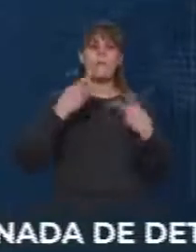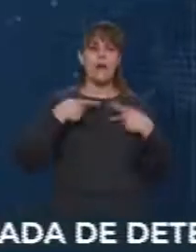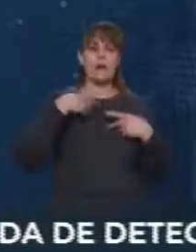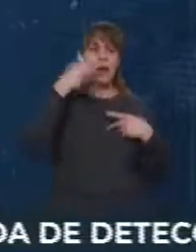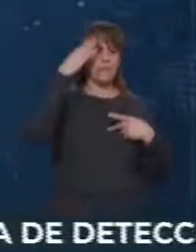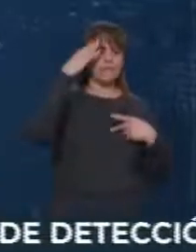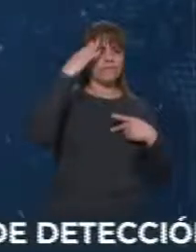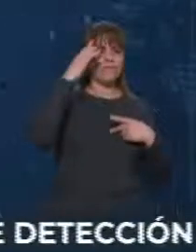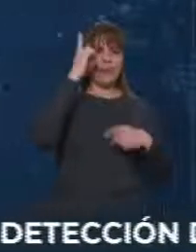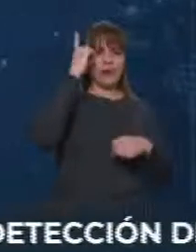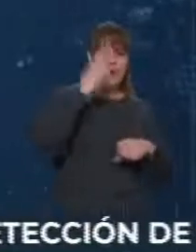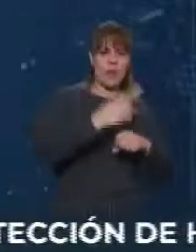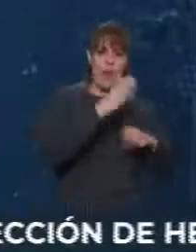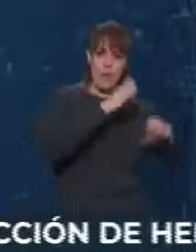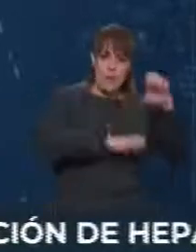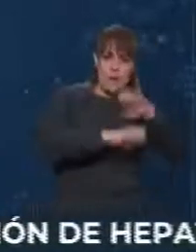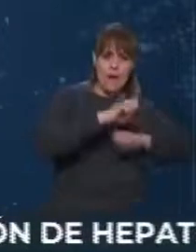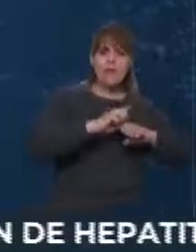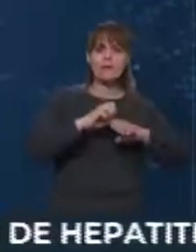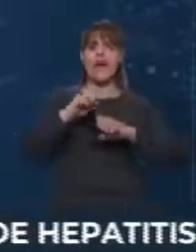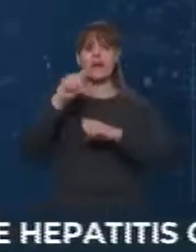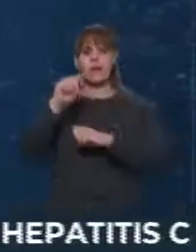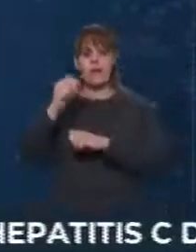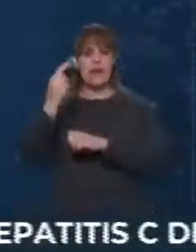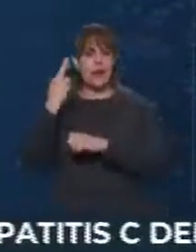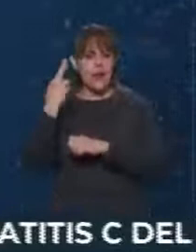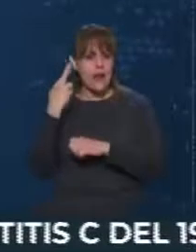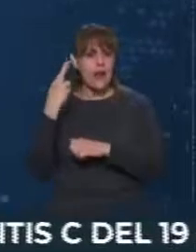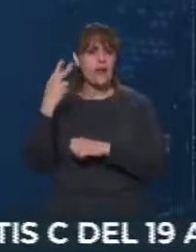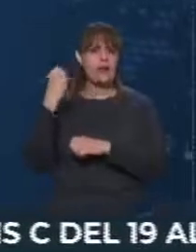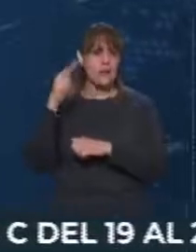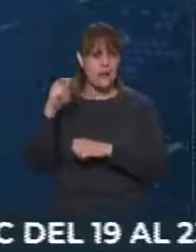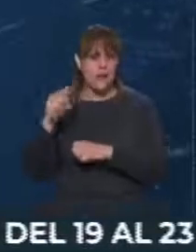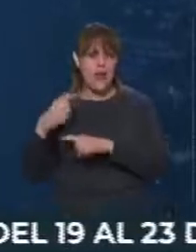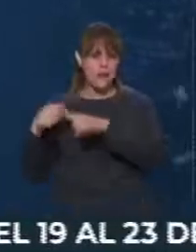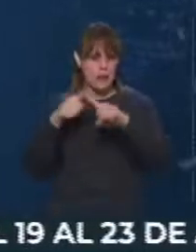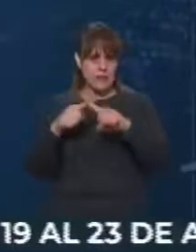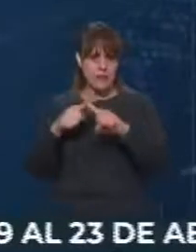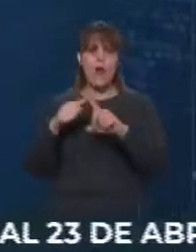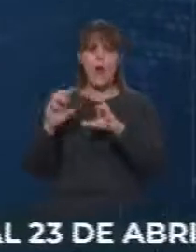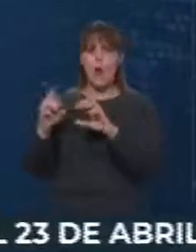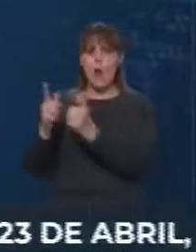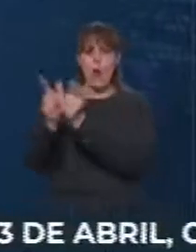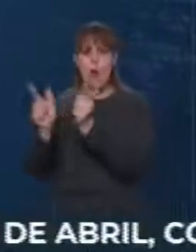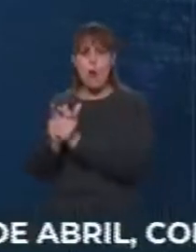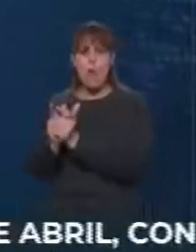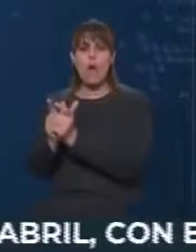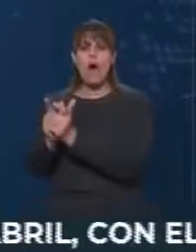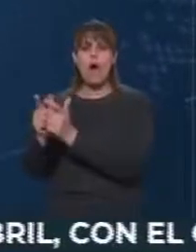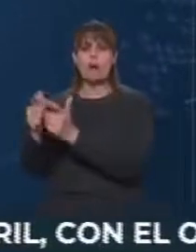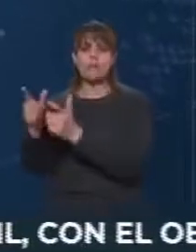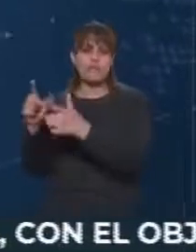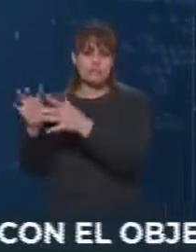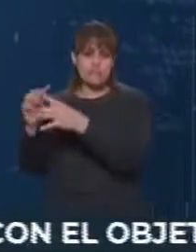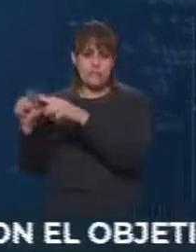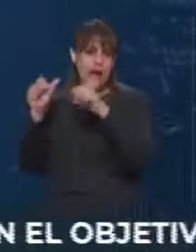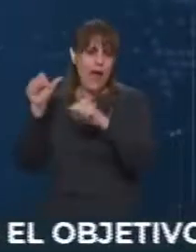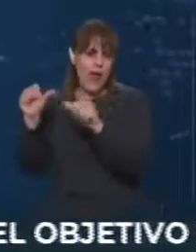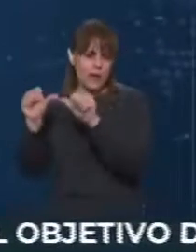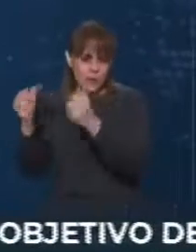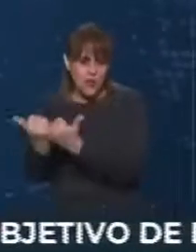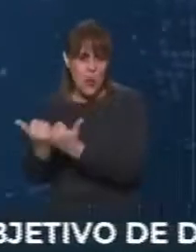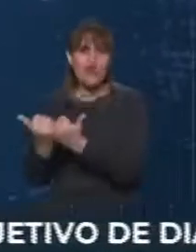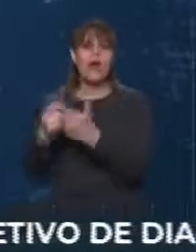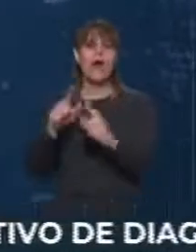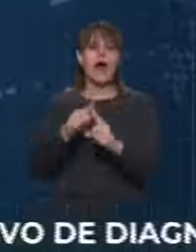no pueden escaparse los medios de comunicación, no pueden escaparse las organizaciones civiles, no pueden escaparse los poderes legislativos y el